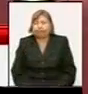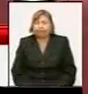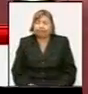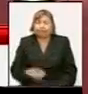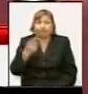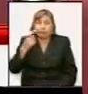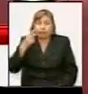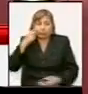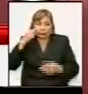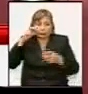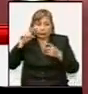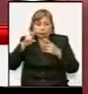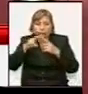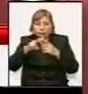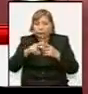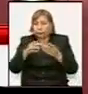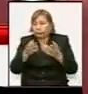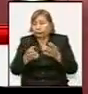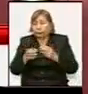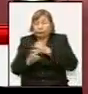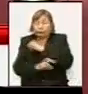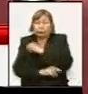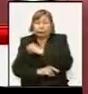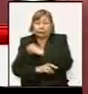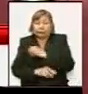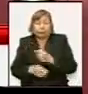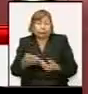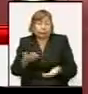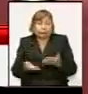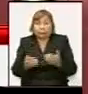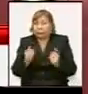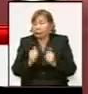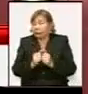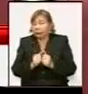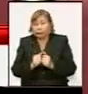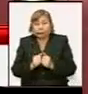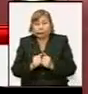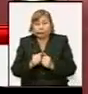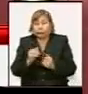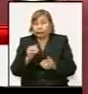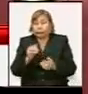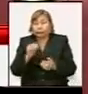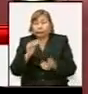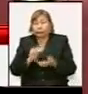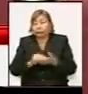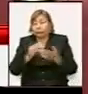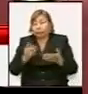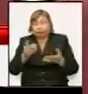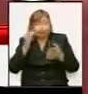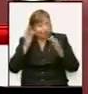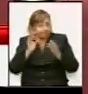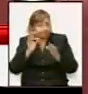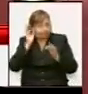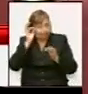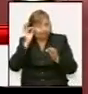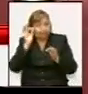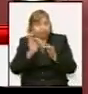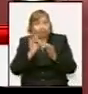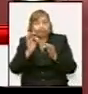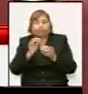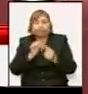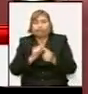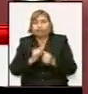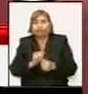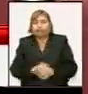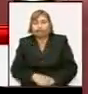visión de países, entre comillas, desarrollados, que tenemos que defender irrestrictamente, más allá